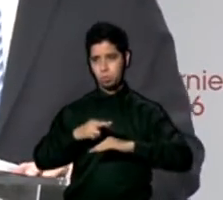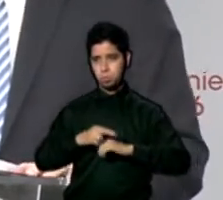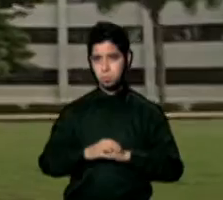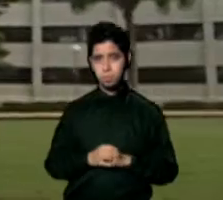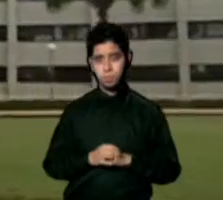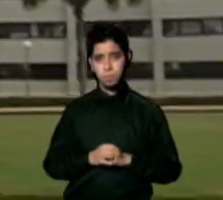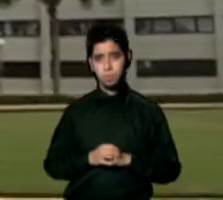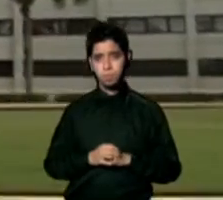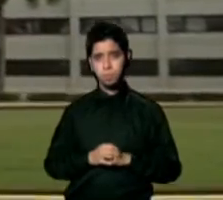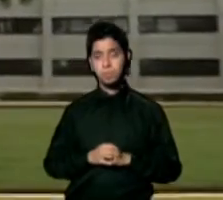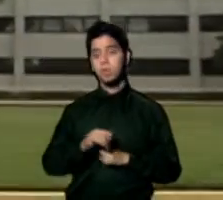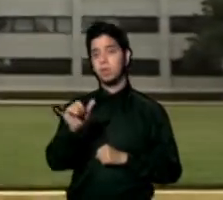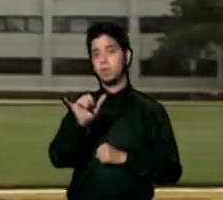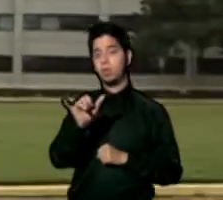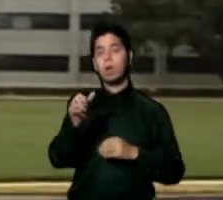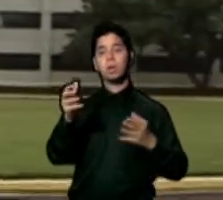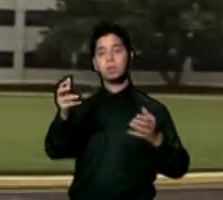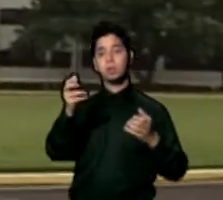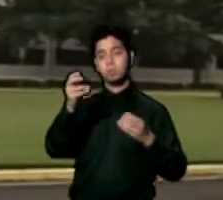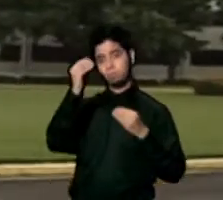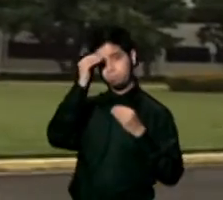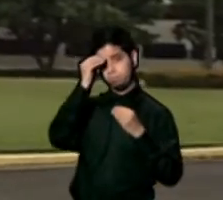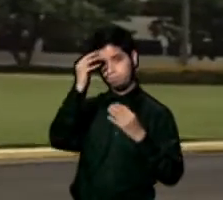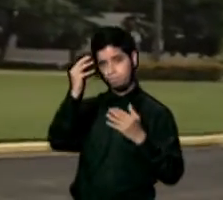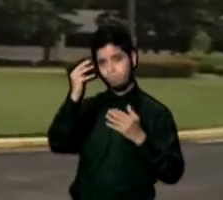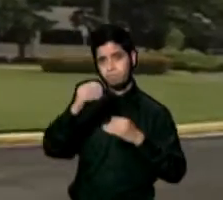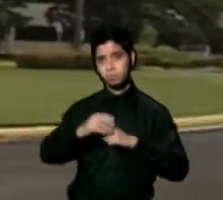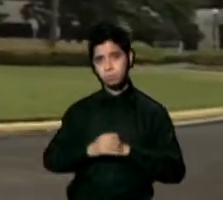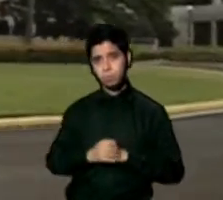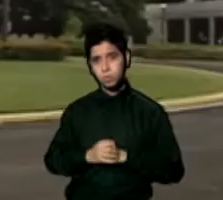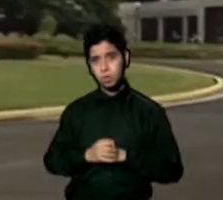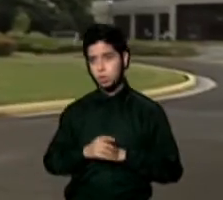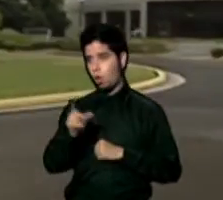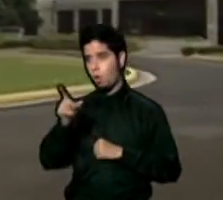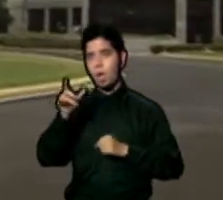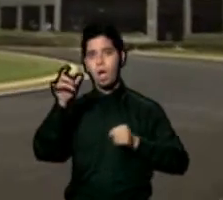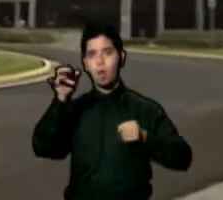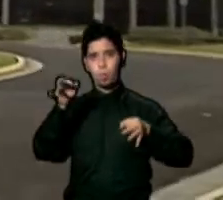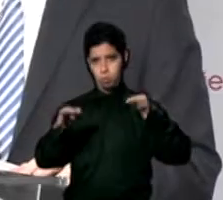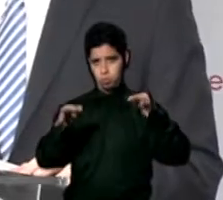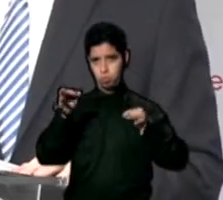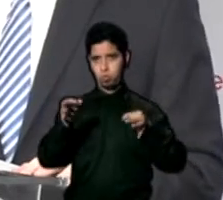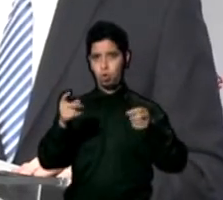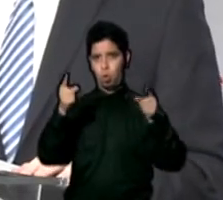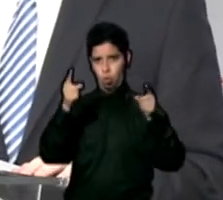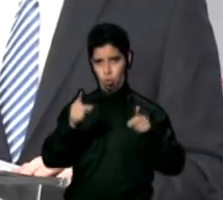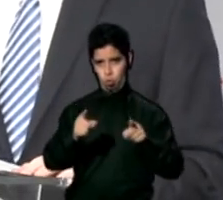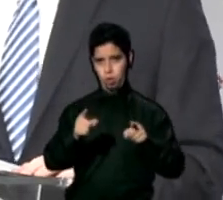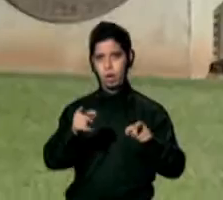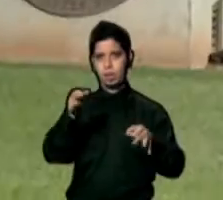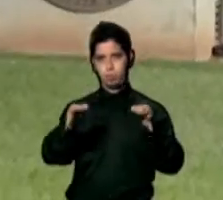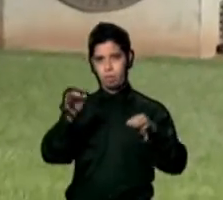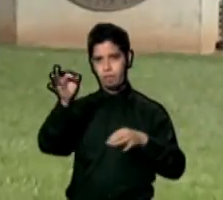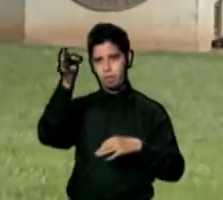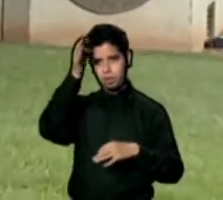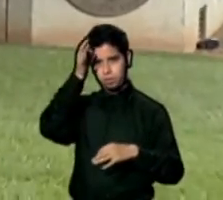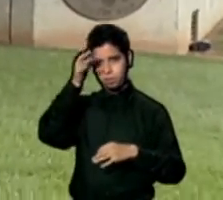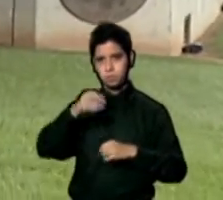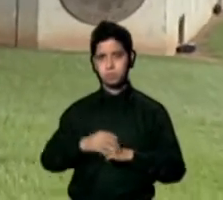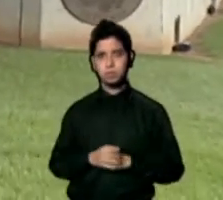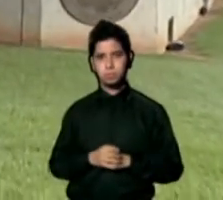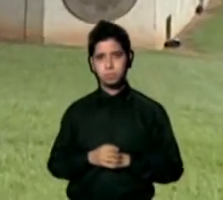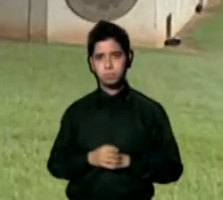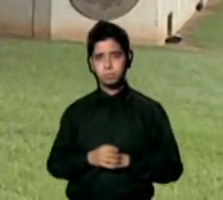además hacer unas expresiones sobre el juicio que se lleva a cabo en el Tribunal Federal y que estará celebrándose durante las